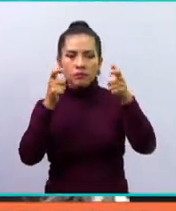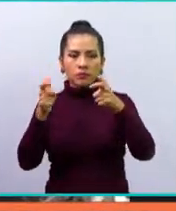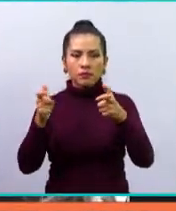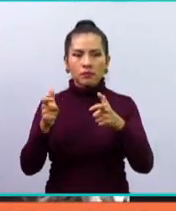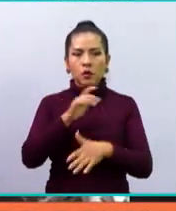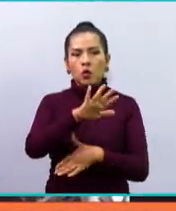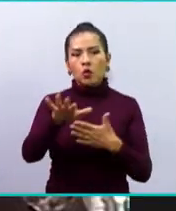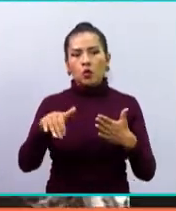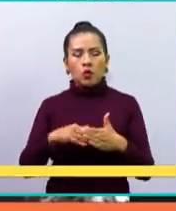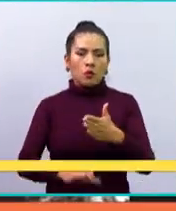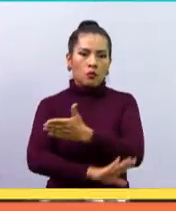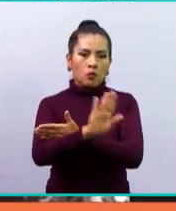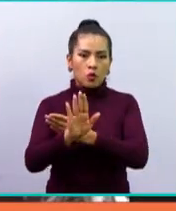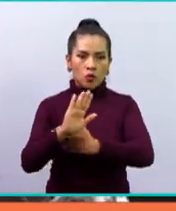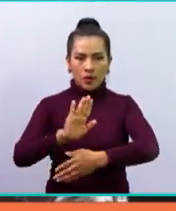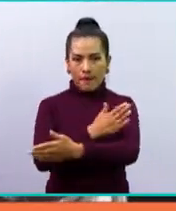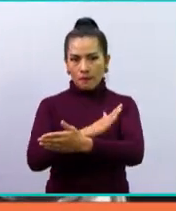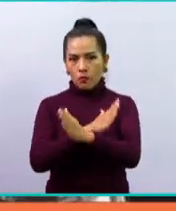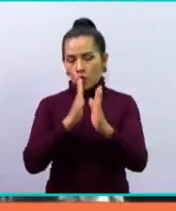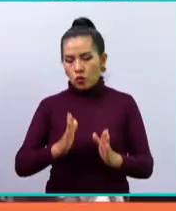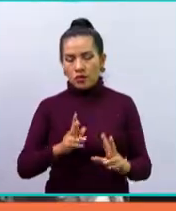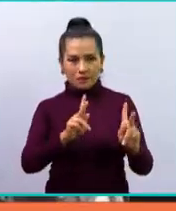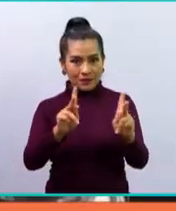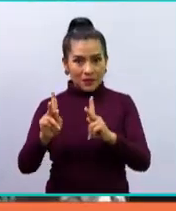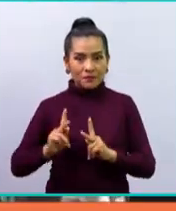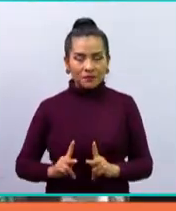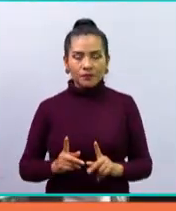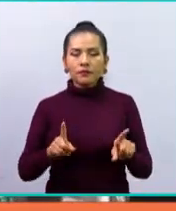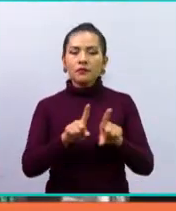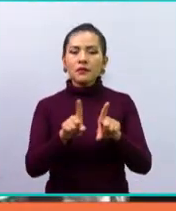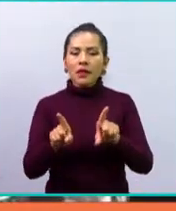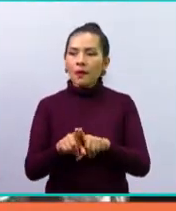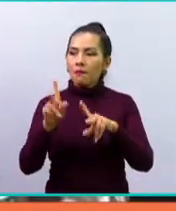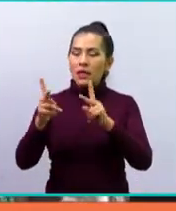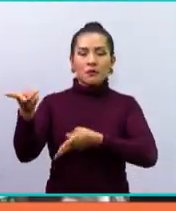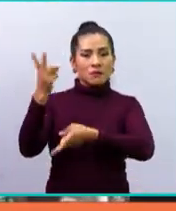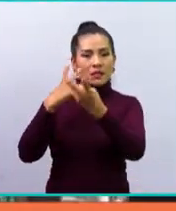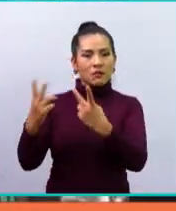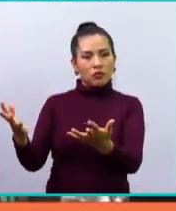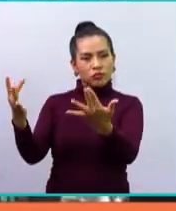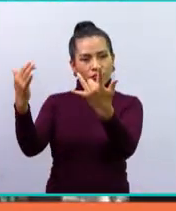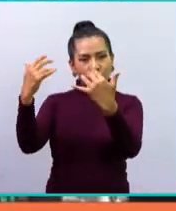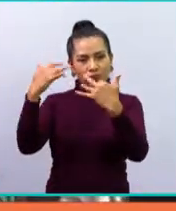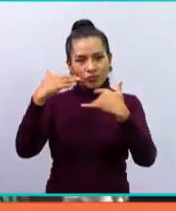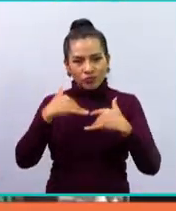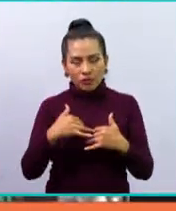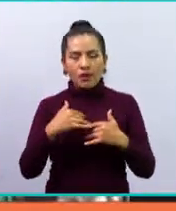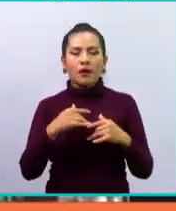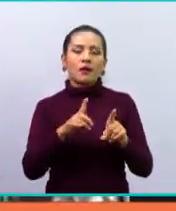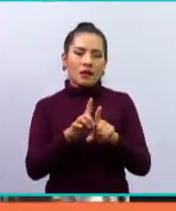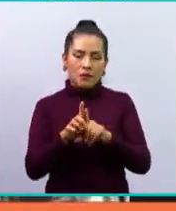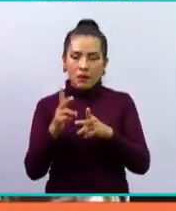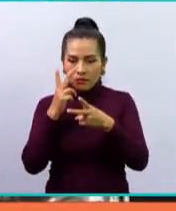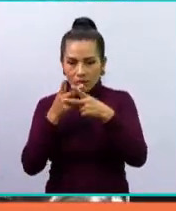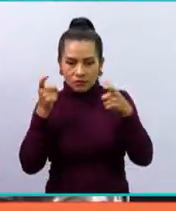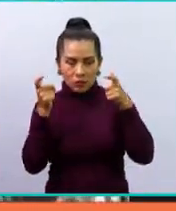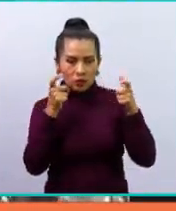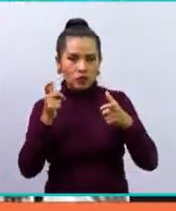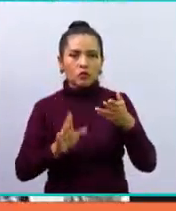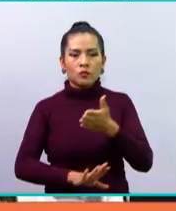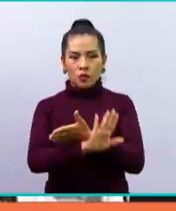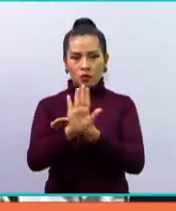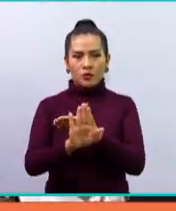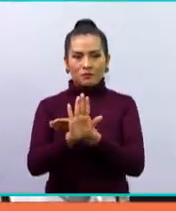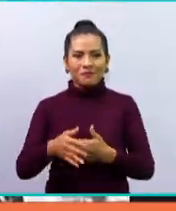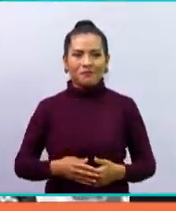de nuestros músicos y también la seguridad de los visitantes y de todo el público que va a estar presente.